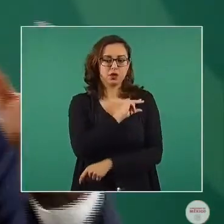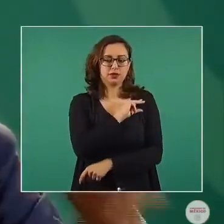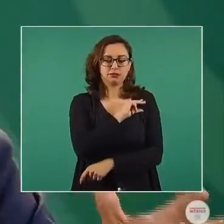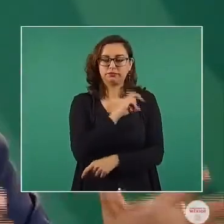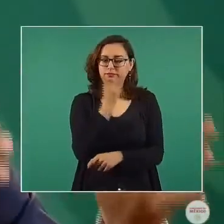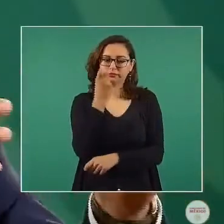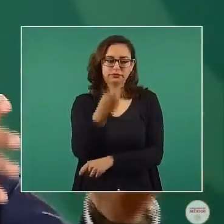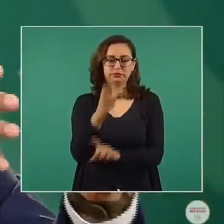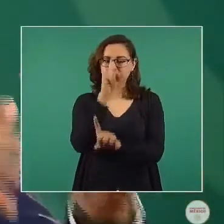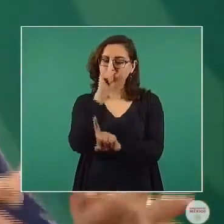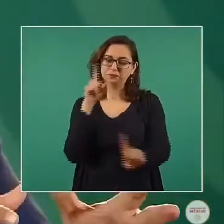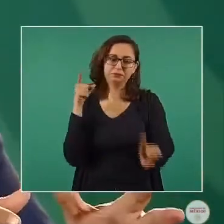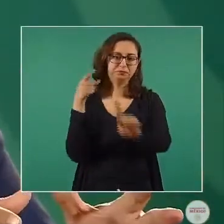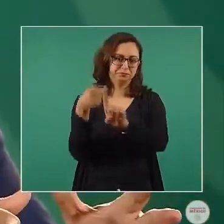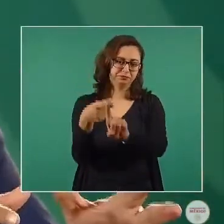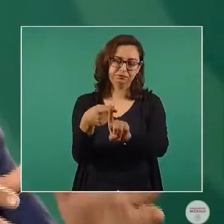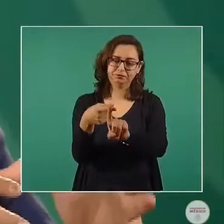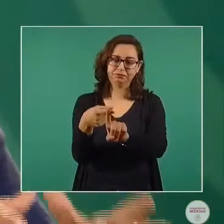Era el plan